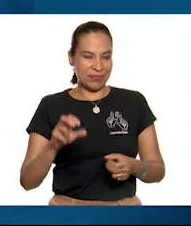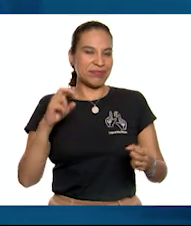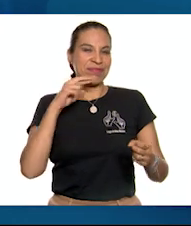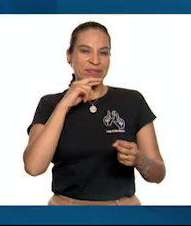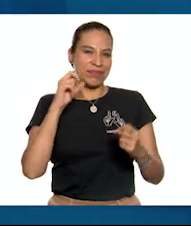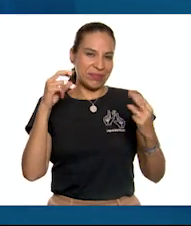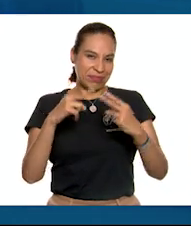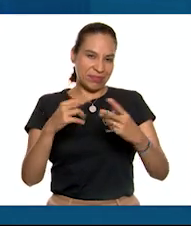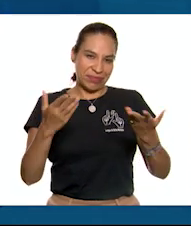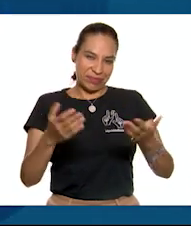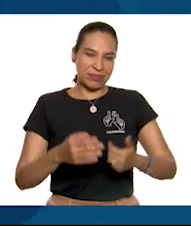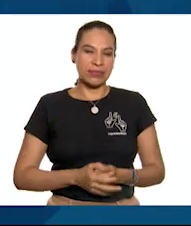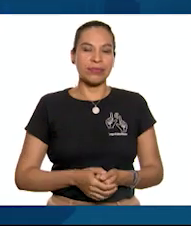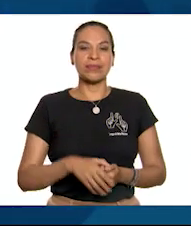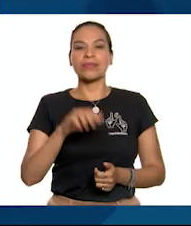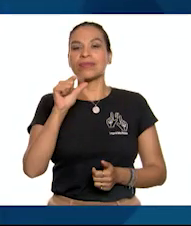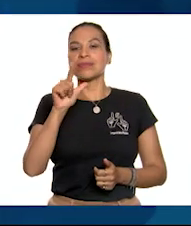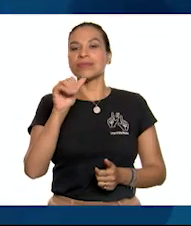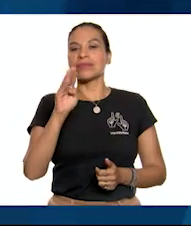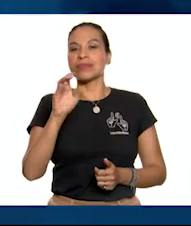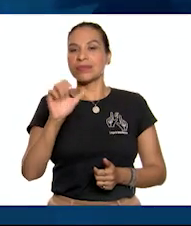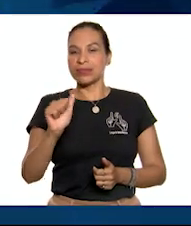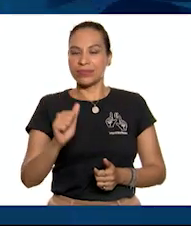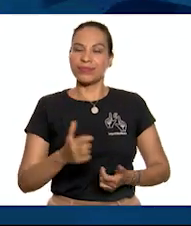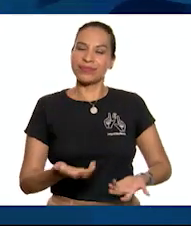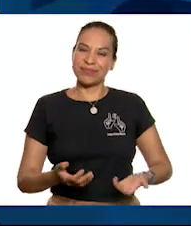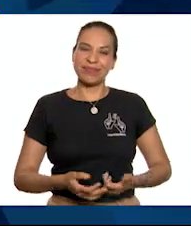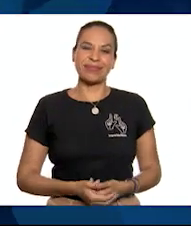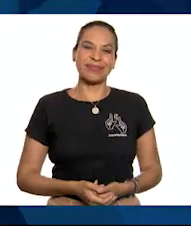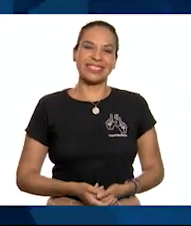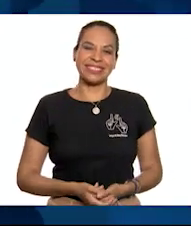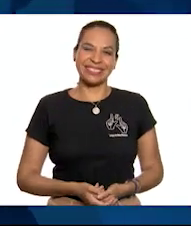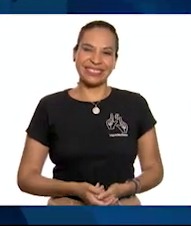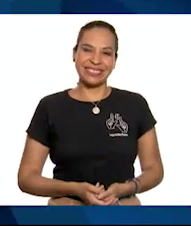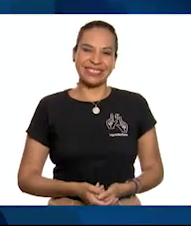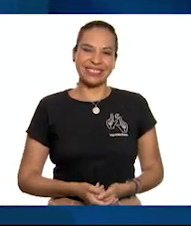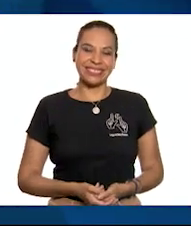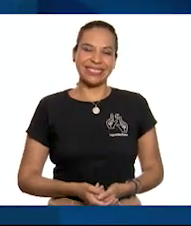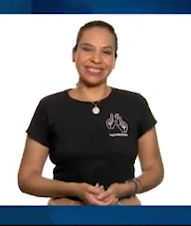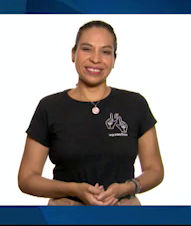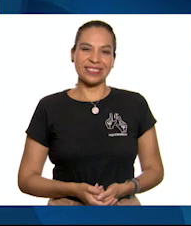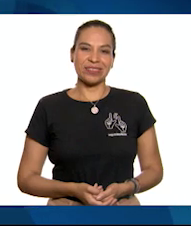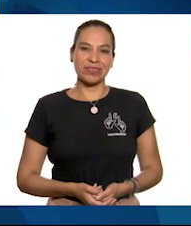la próxima! Ah, albahaca. Vamos a ver.